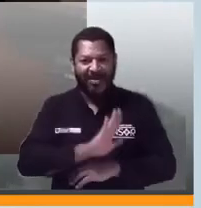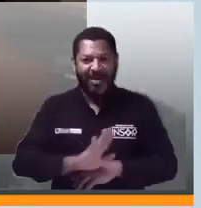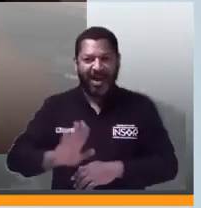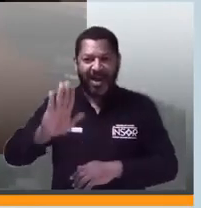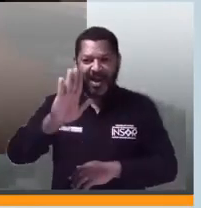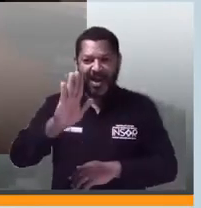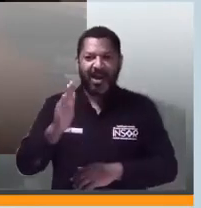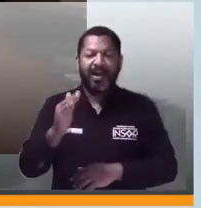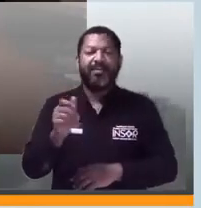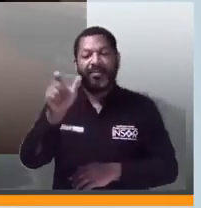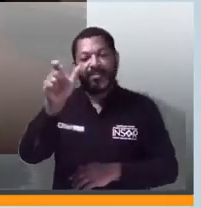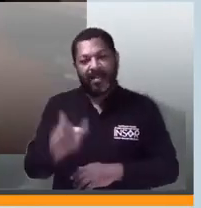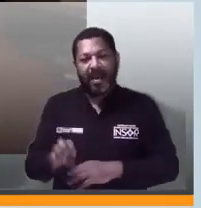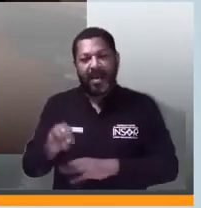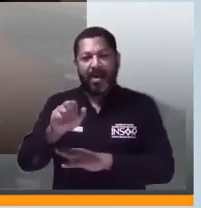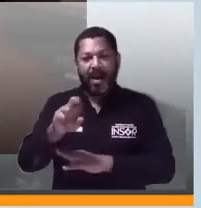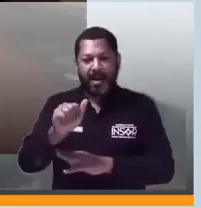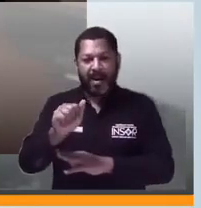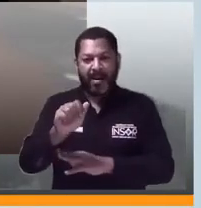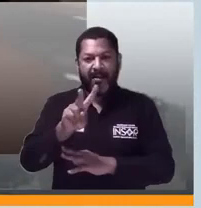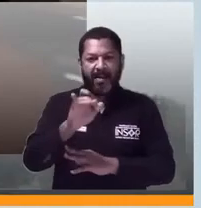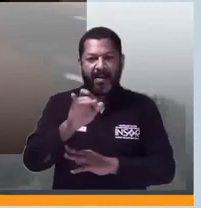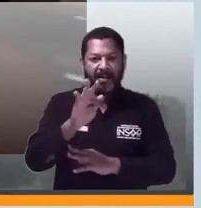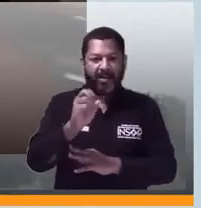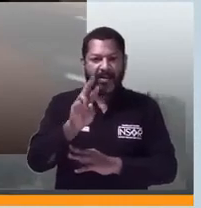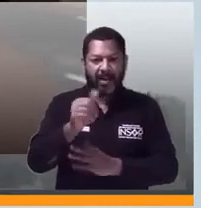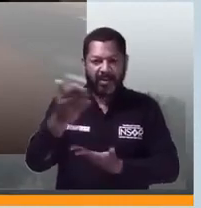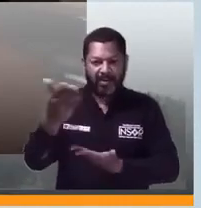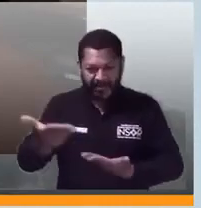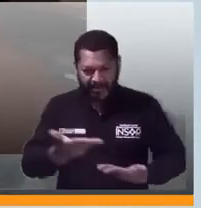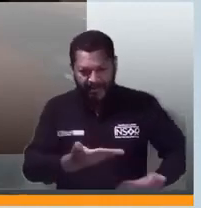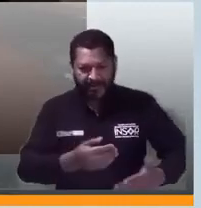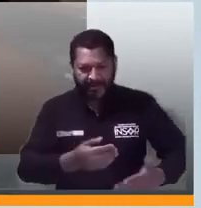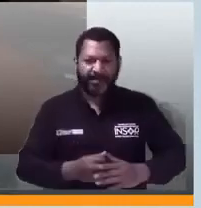Educación Nacional, la señora María Victoria Angulo.